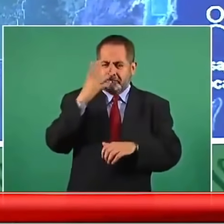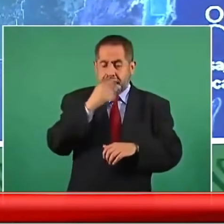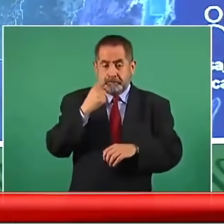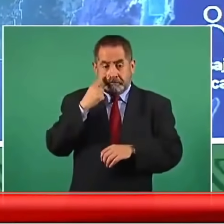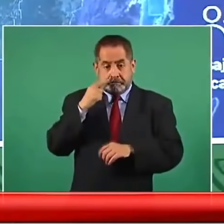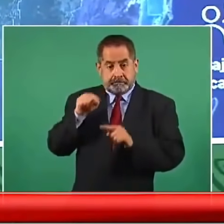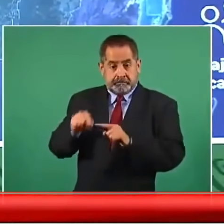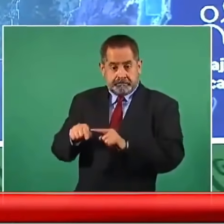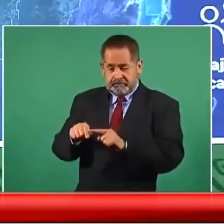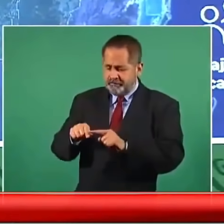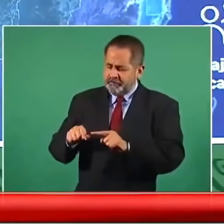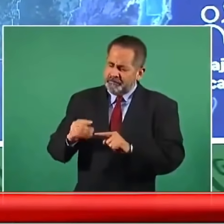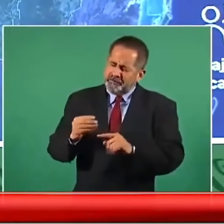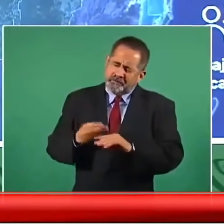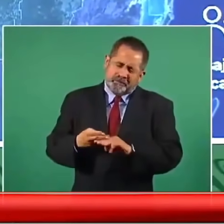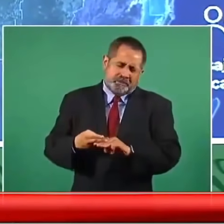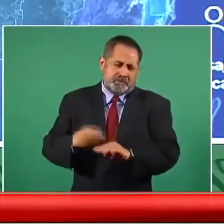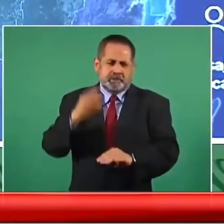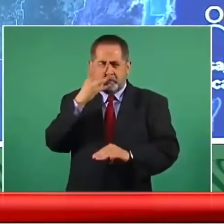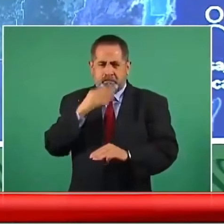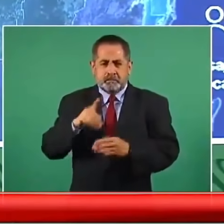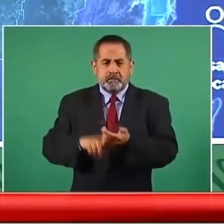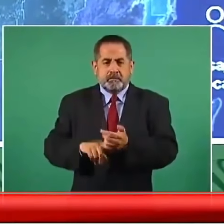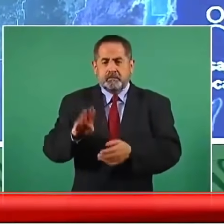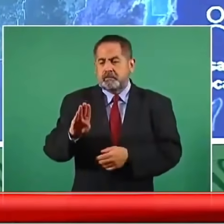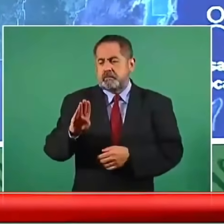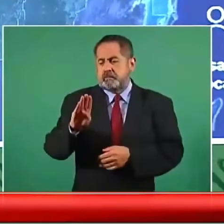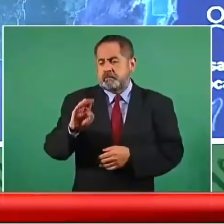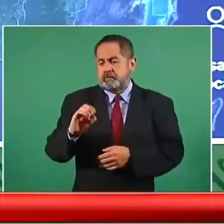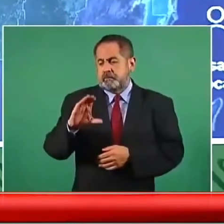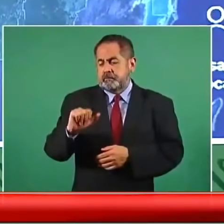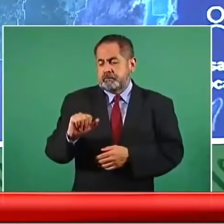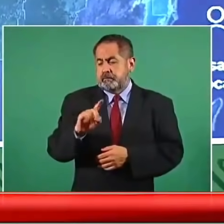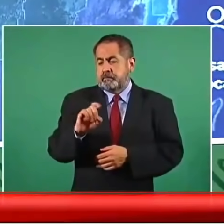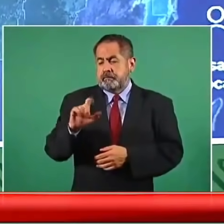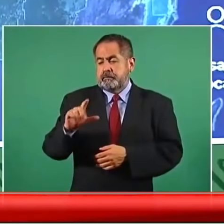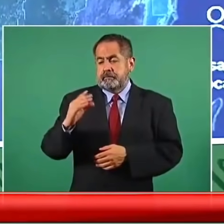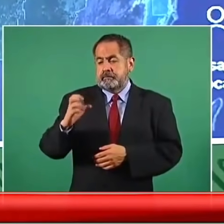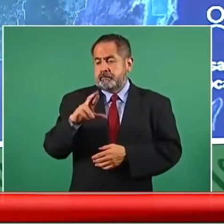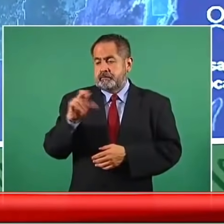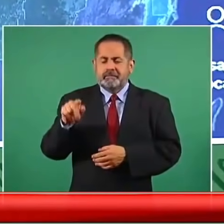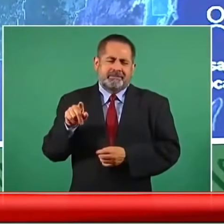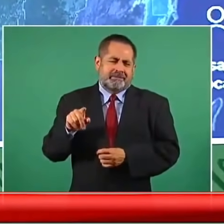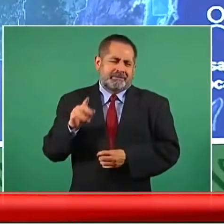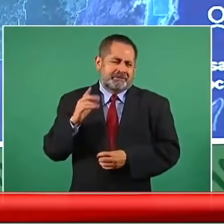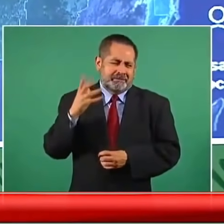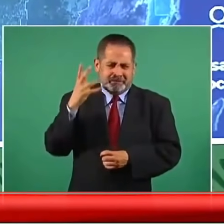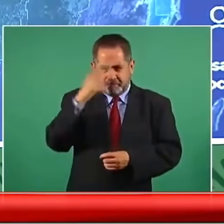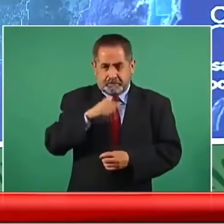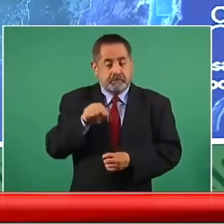Esto es bellísimo, Boca del Cerro. Aquí es donde